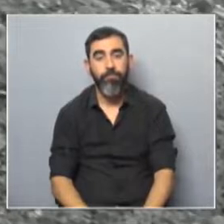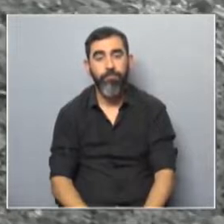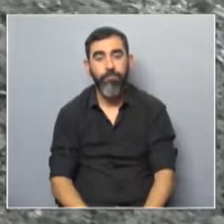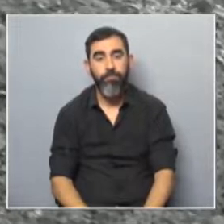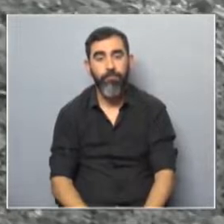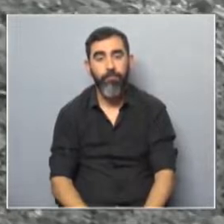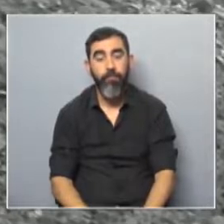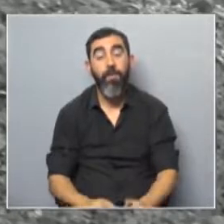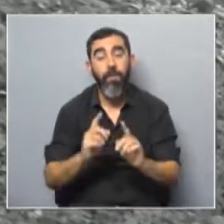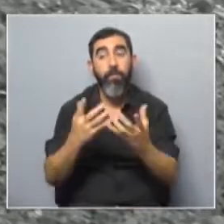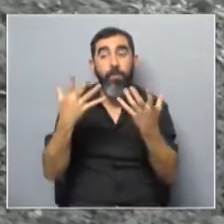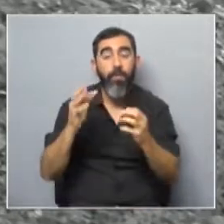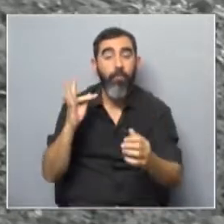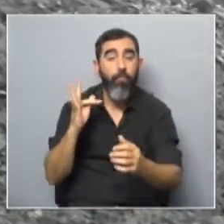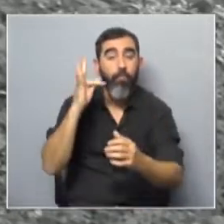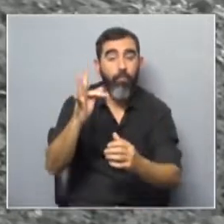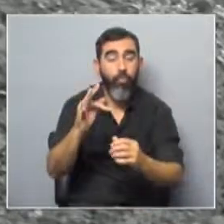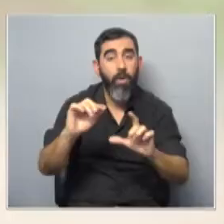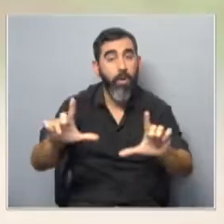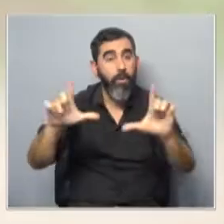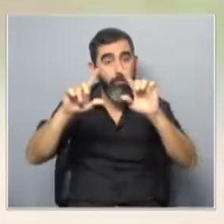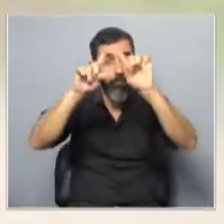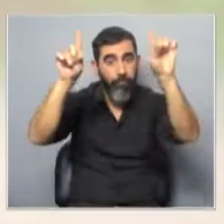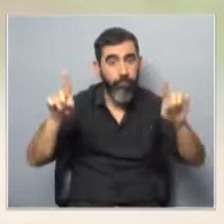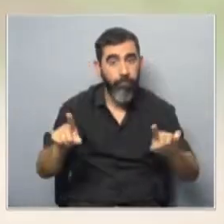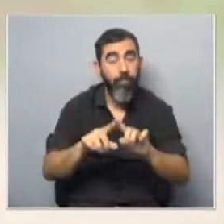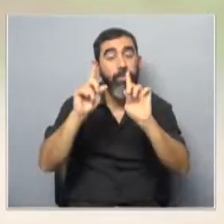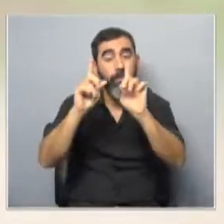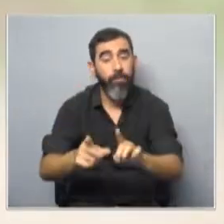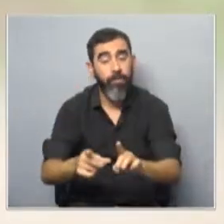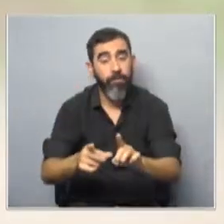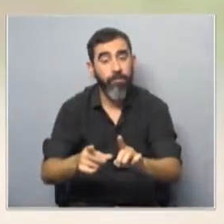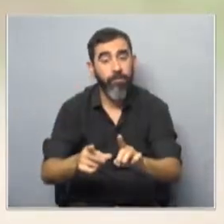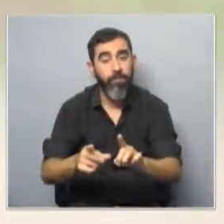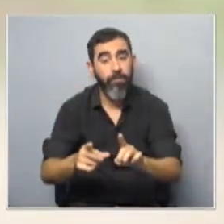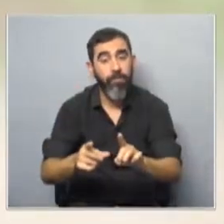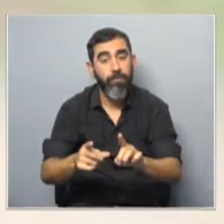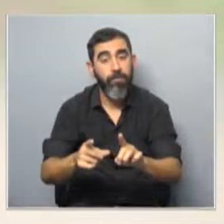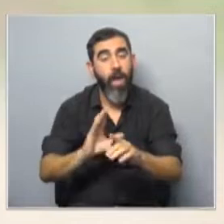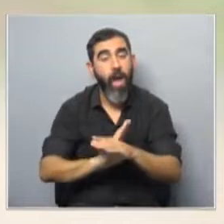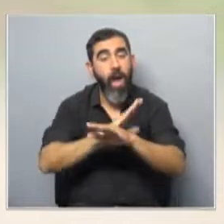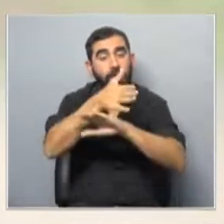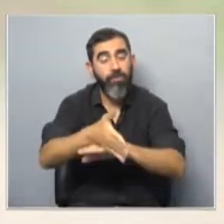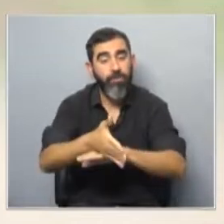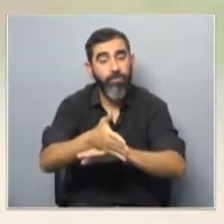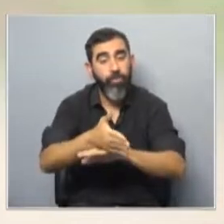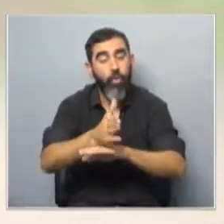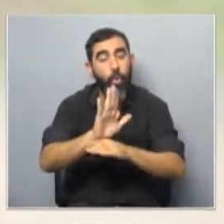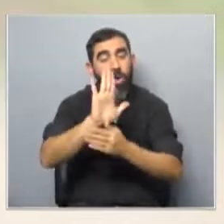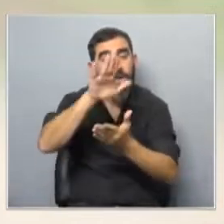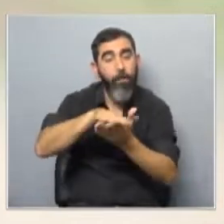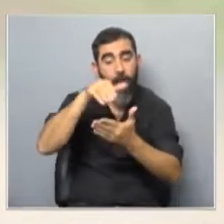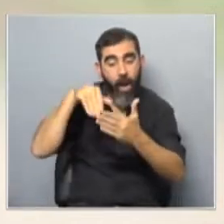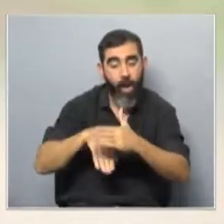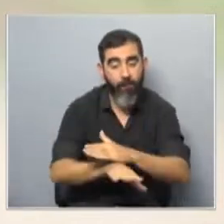Dentro de las medidas que queremos implementar, aparte de la señalización, están lo que es justamente generar plataformas de acceso con rampas abajo de los